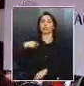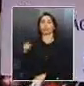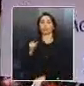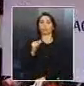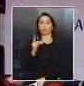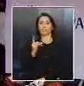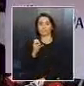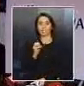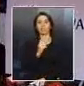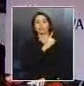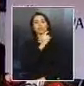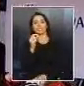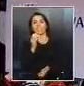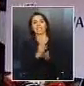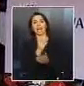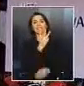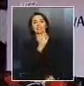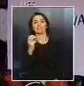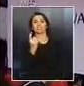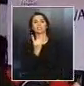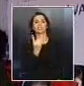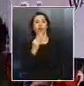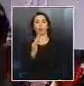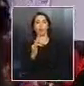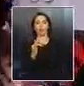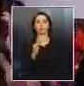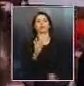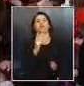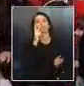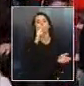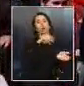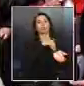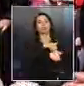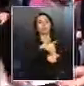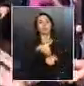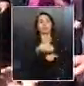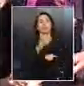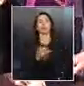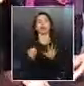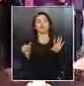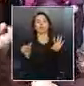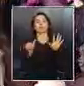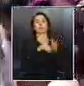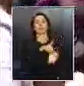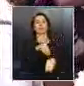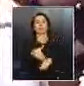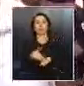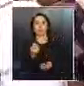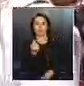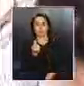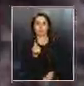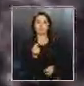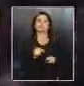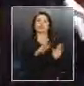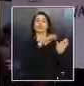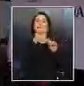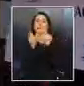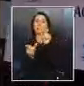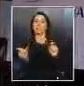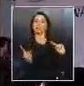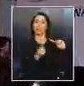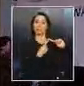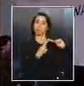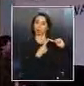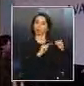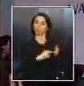100 a 300 Uf lo que se traduce entre 2 millones a 6 millones de pesos el llamado para postular se hizo